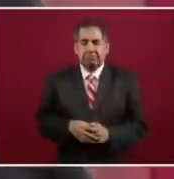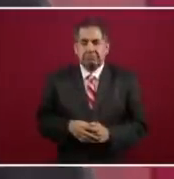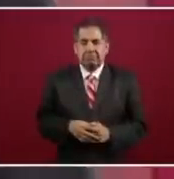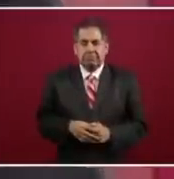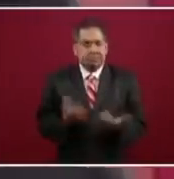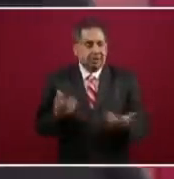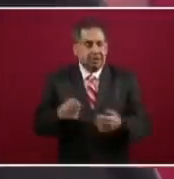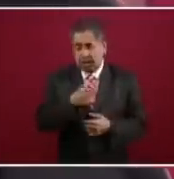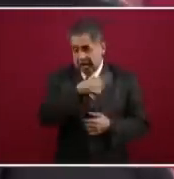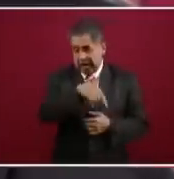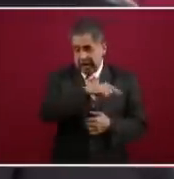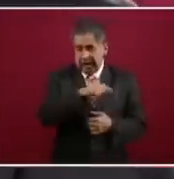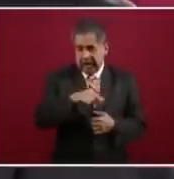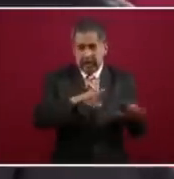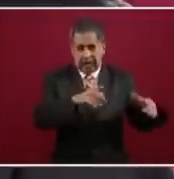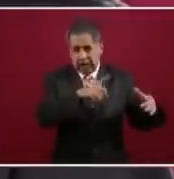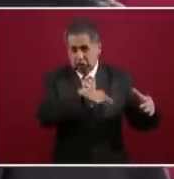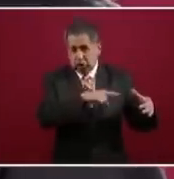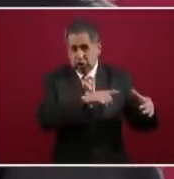pues ellos